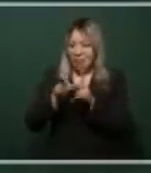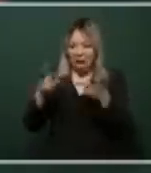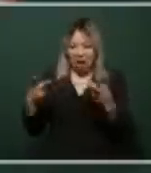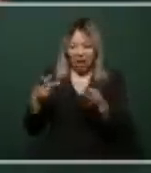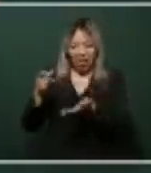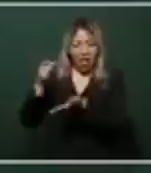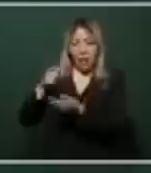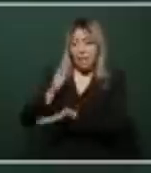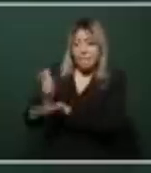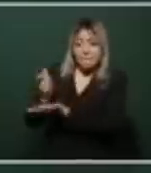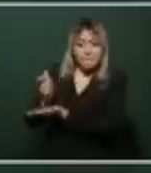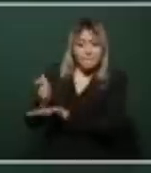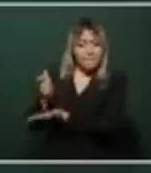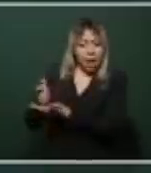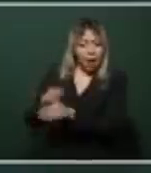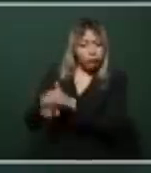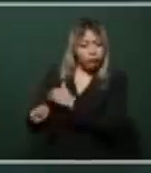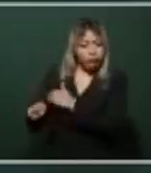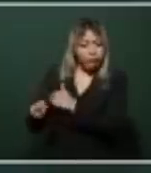los que ahora